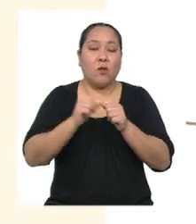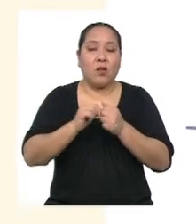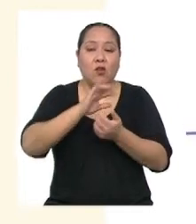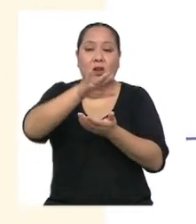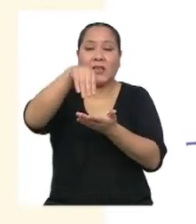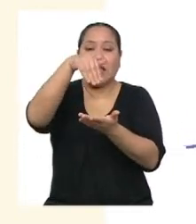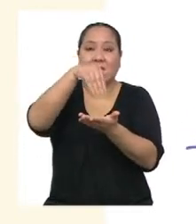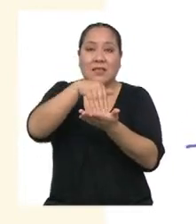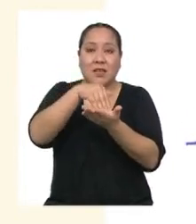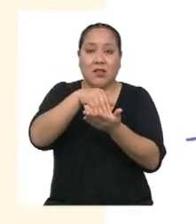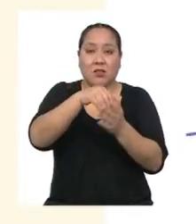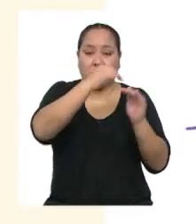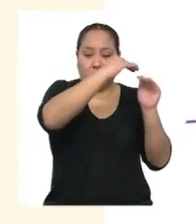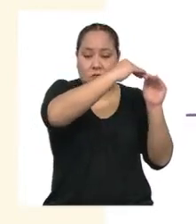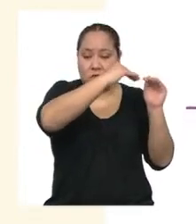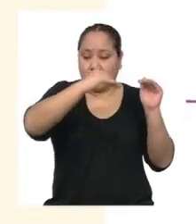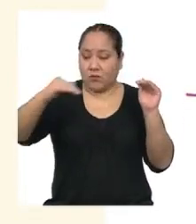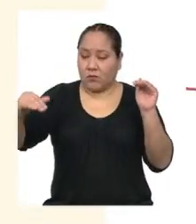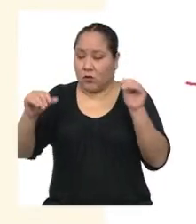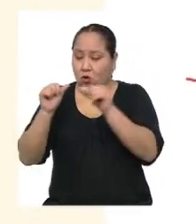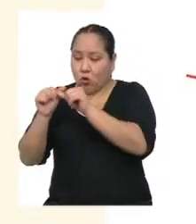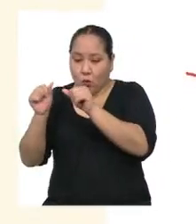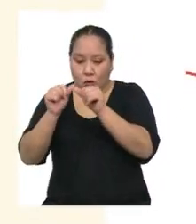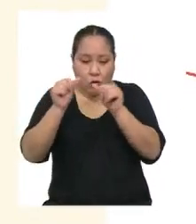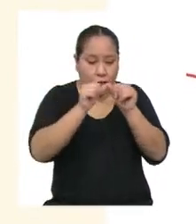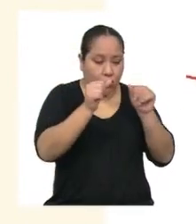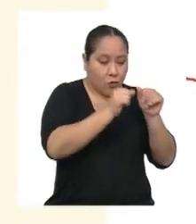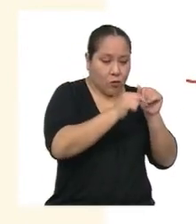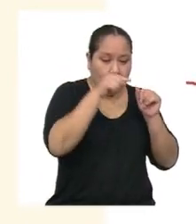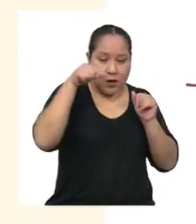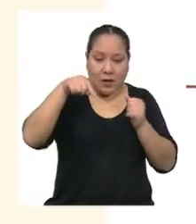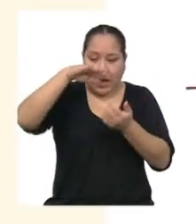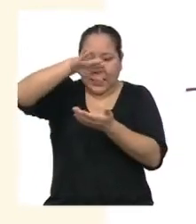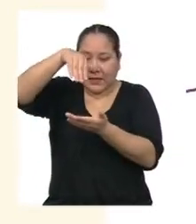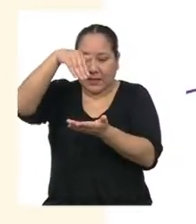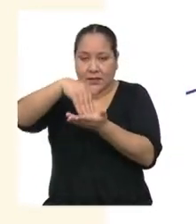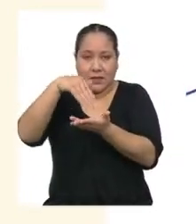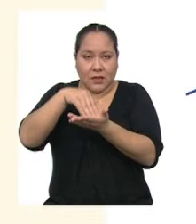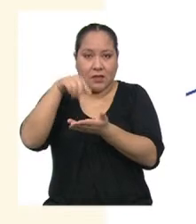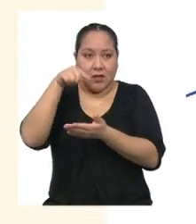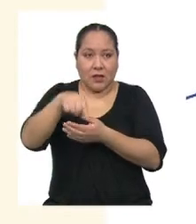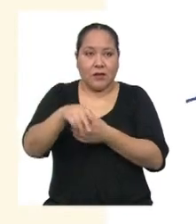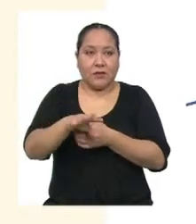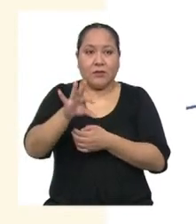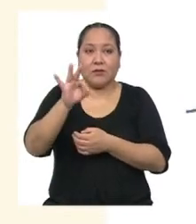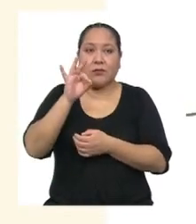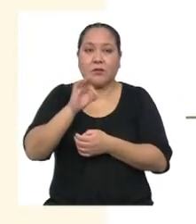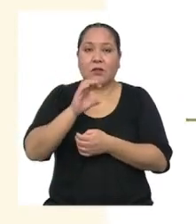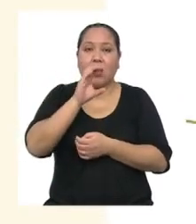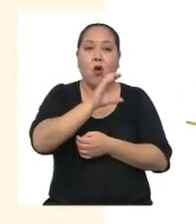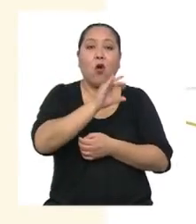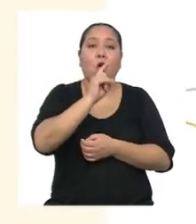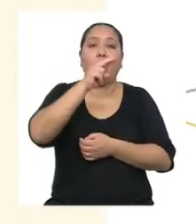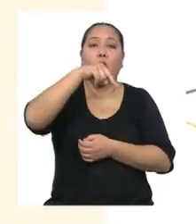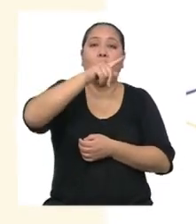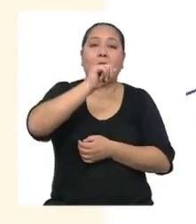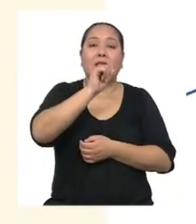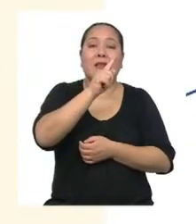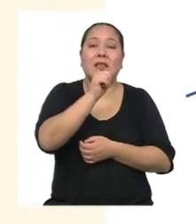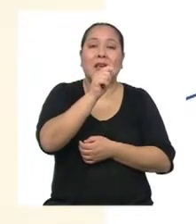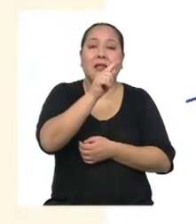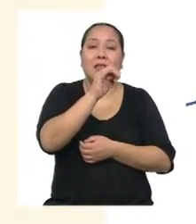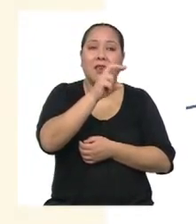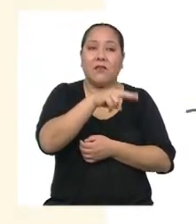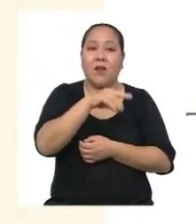posición central en la distribución de datos recolectados y se puede hallar cuando la variable es cuantitativa o